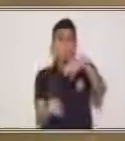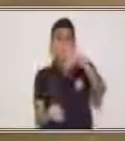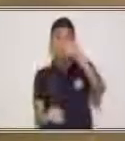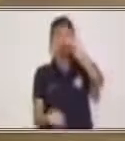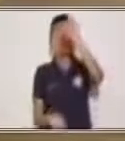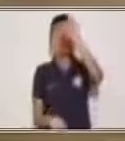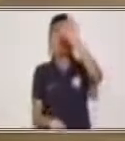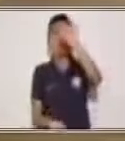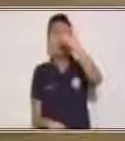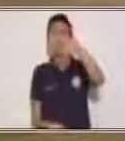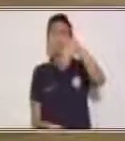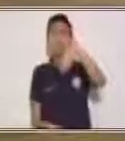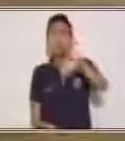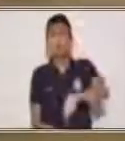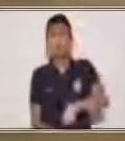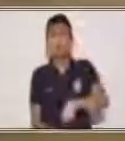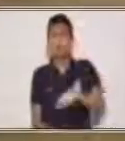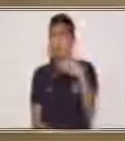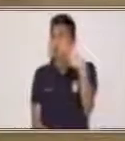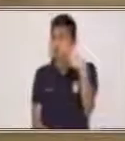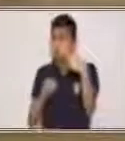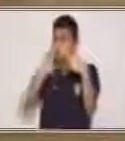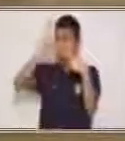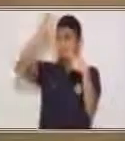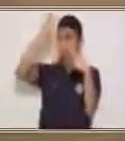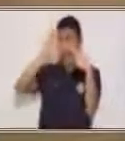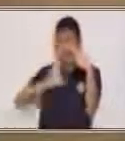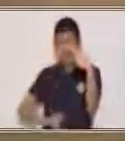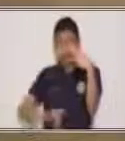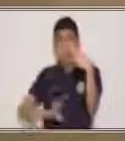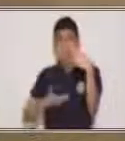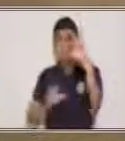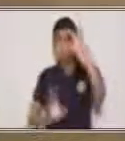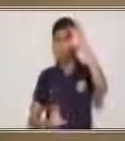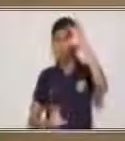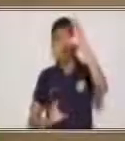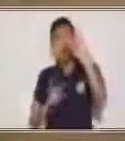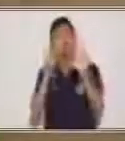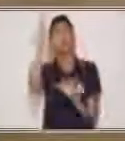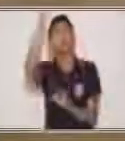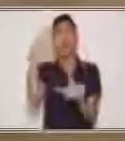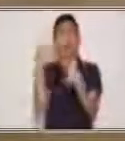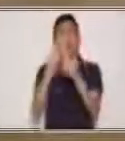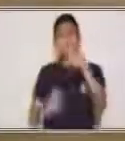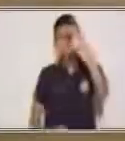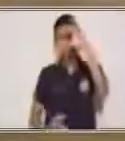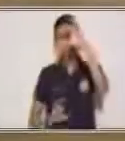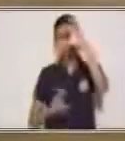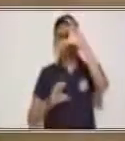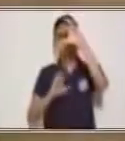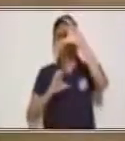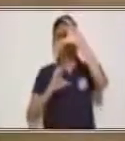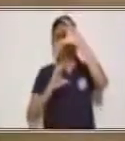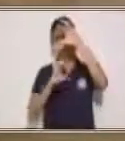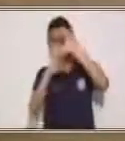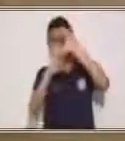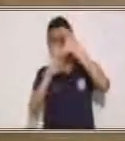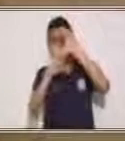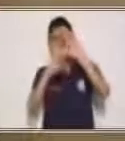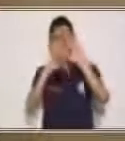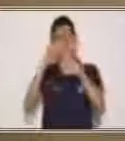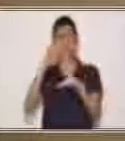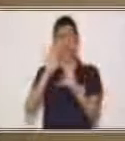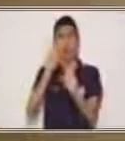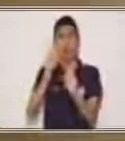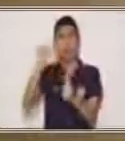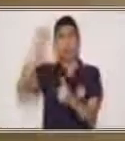otra al sur. Con el tiempo, entre ambas emergió un istmo, que las unió y originó una de las regiones más ricas